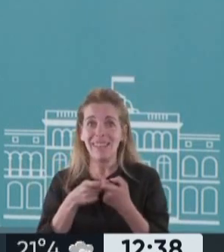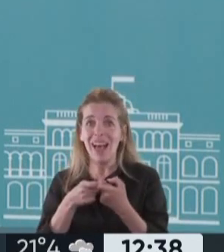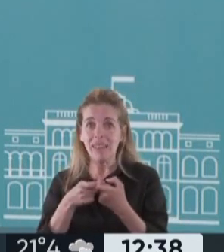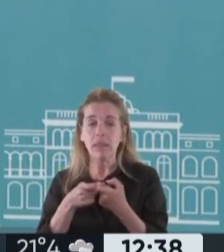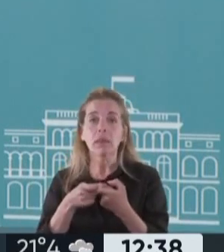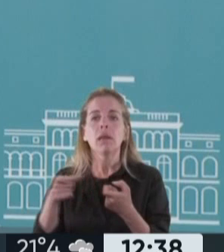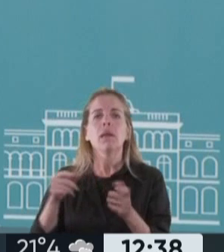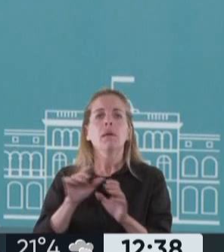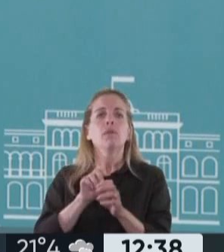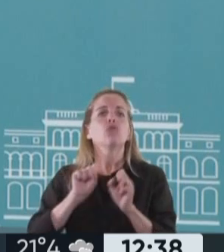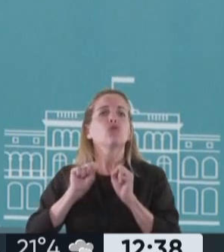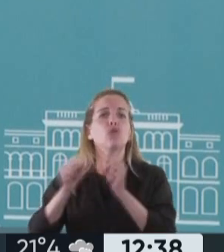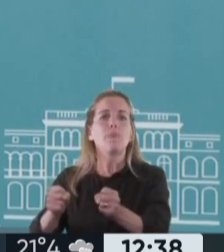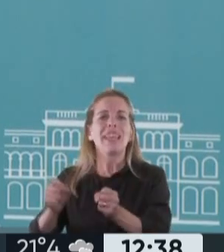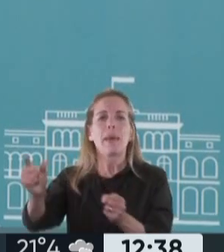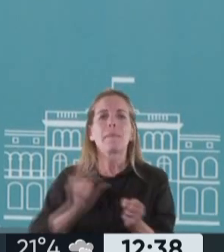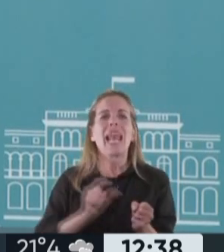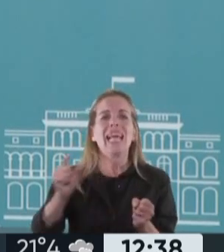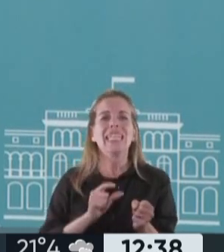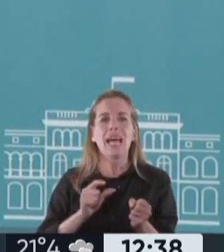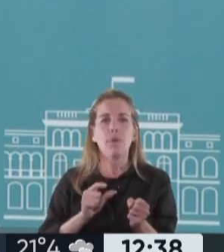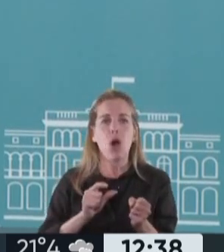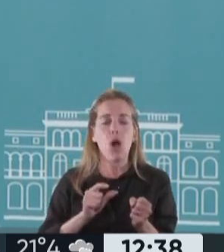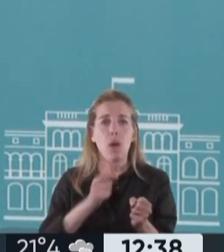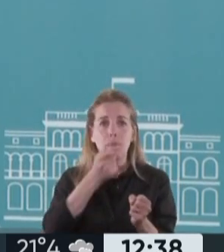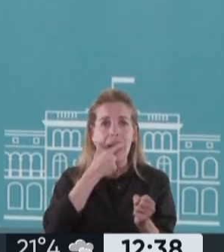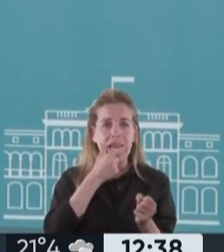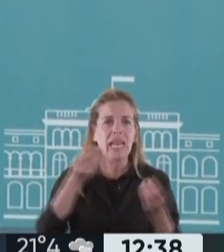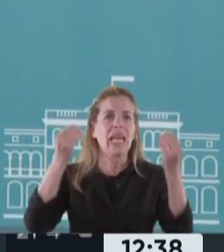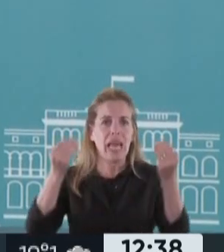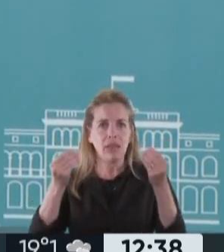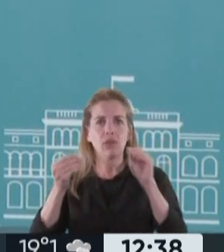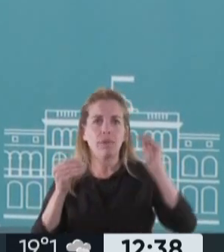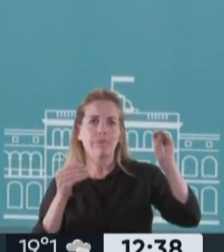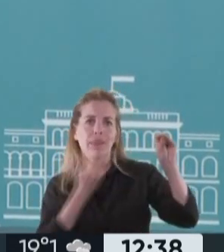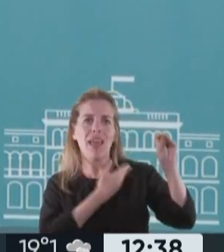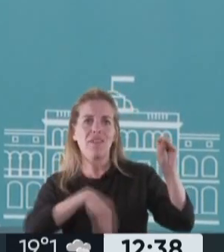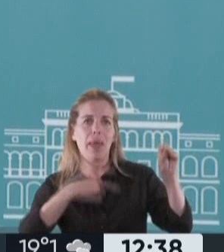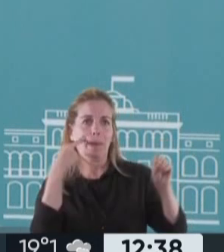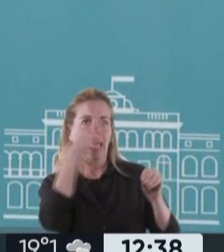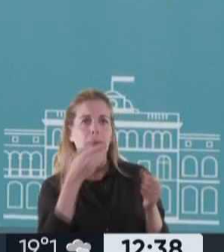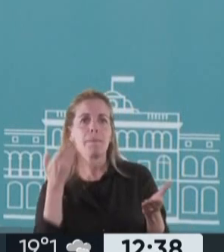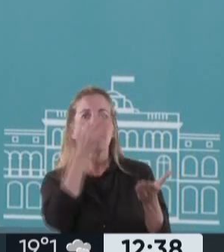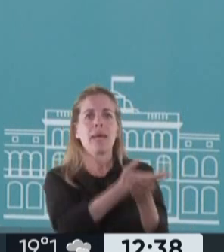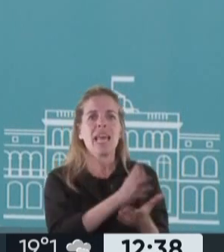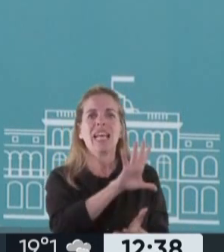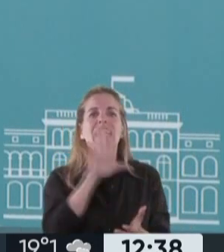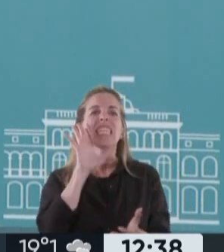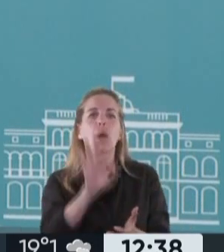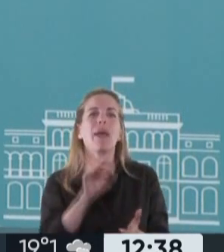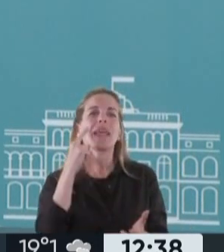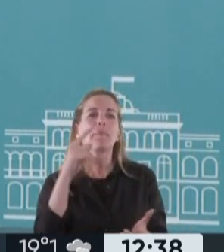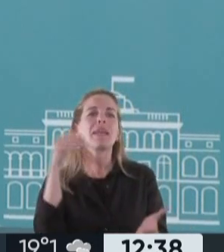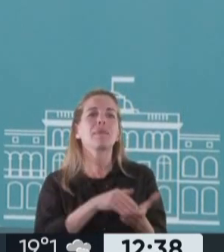prestó más, se dio vuelta y le fue a pedir al Fondo Monetario Internacional más de 50.000 millones